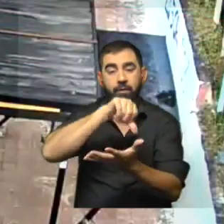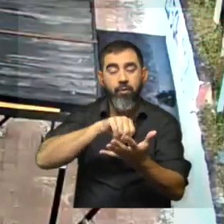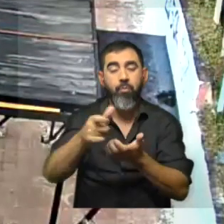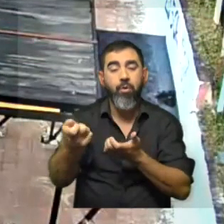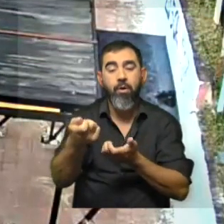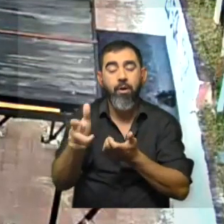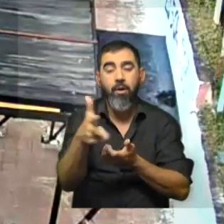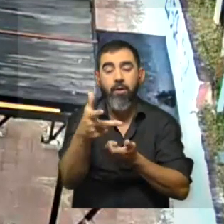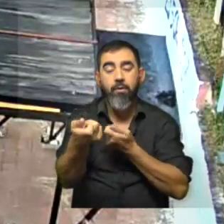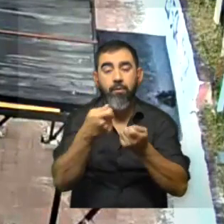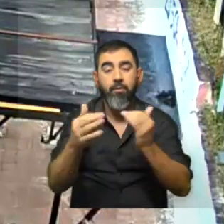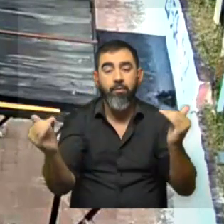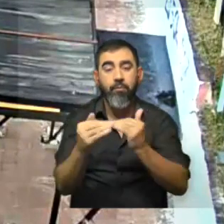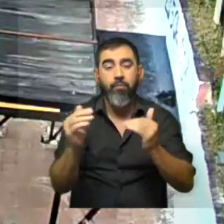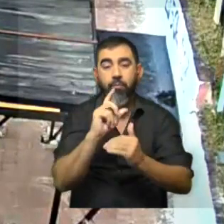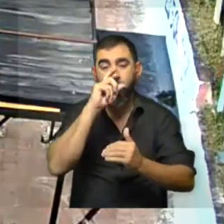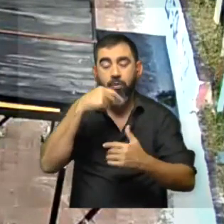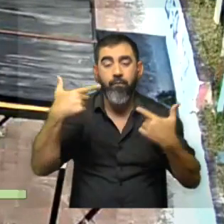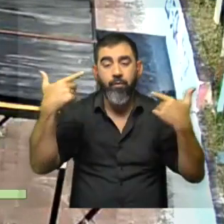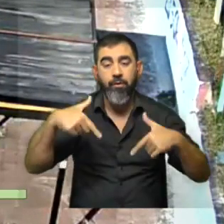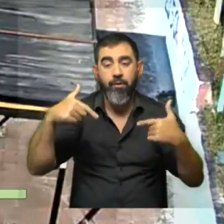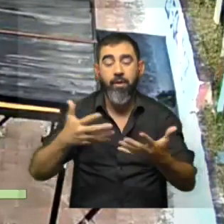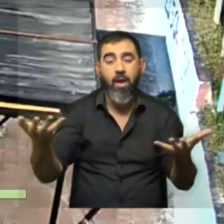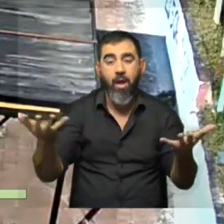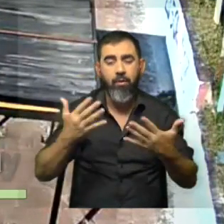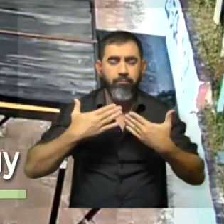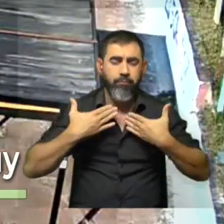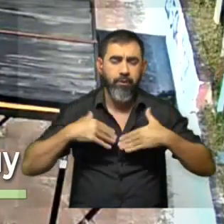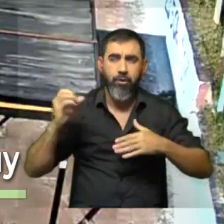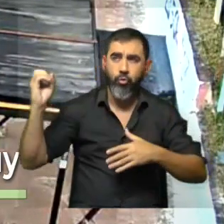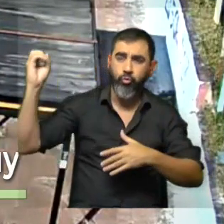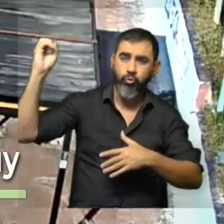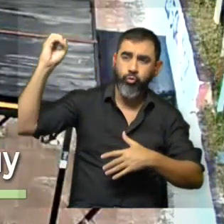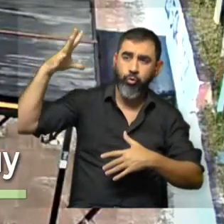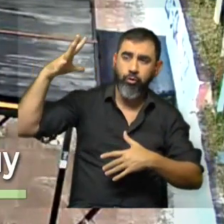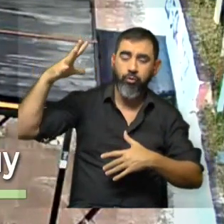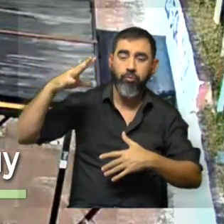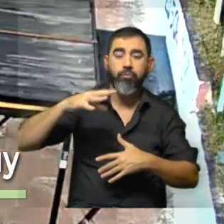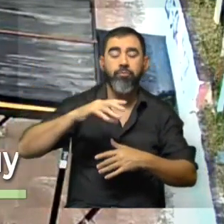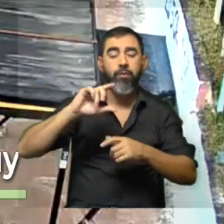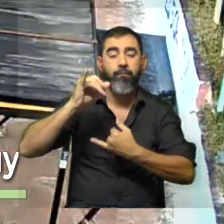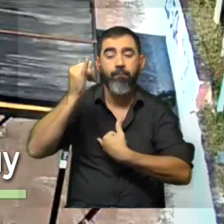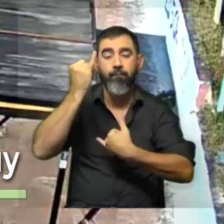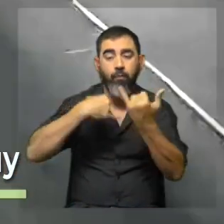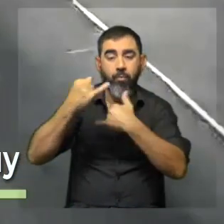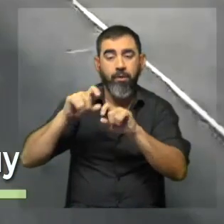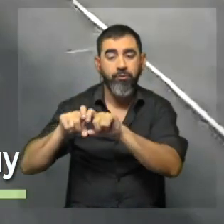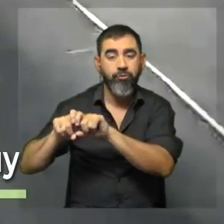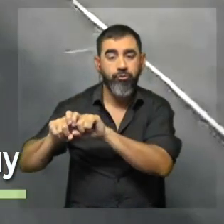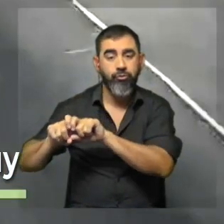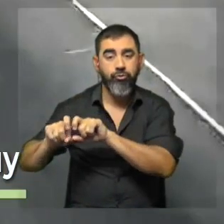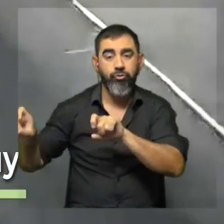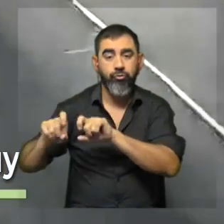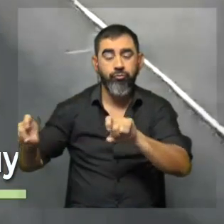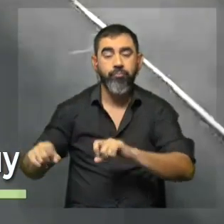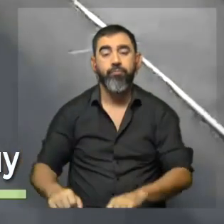cámaras de centro de gestión de movilidad en una mañana como siempre a esta hora bastante soleable arroba gmtránsito arroba mvd